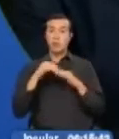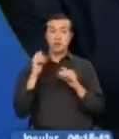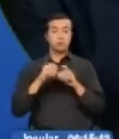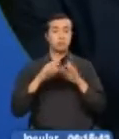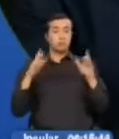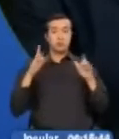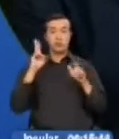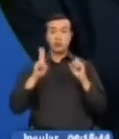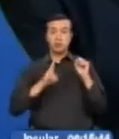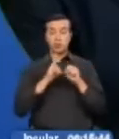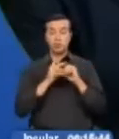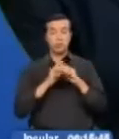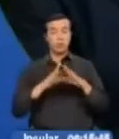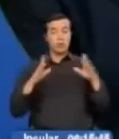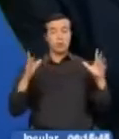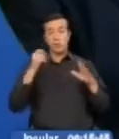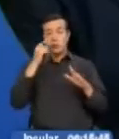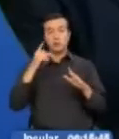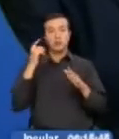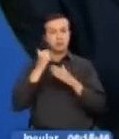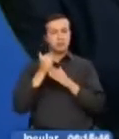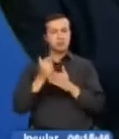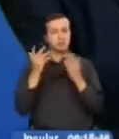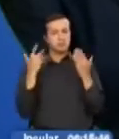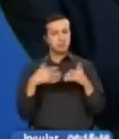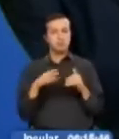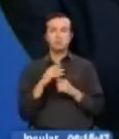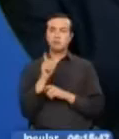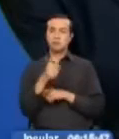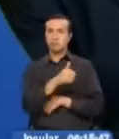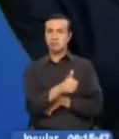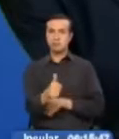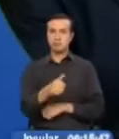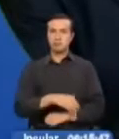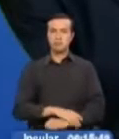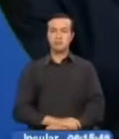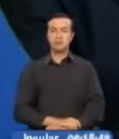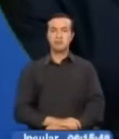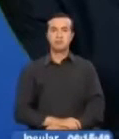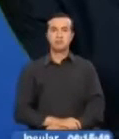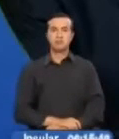grande para los próximos dos años ha entregado estos beneficios para la ciudadanía